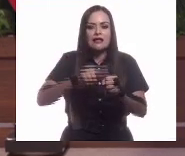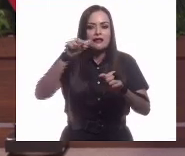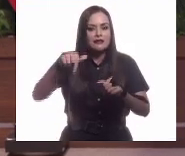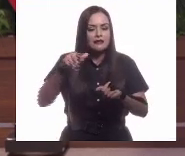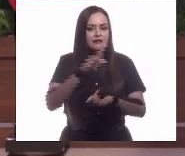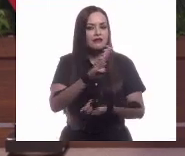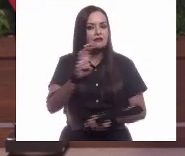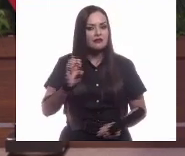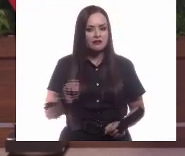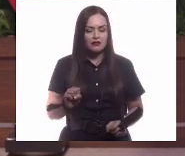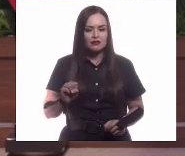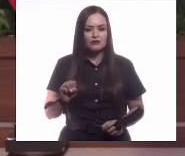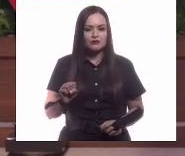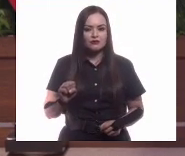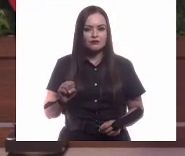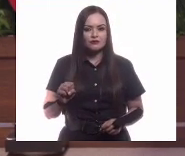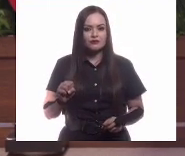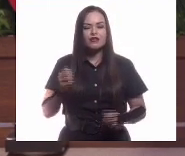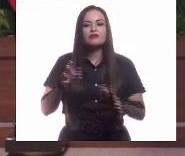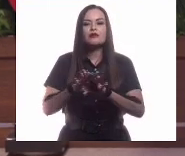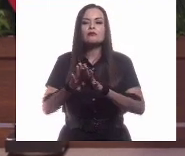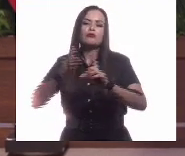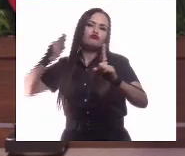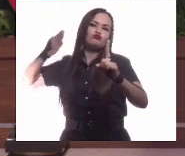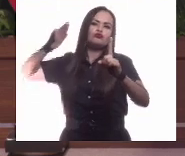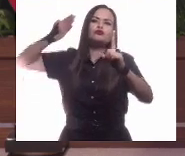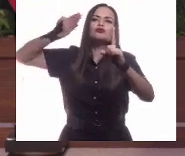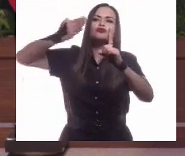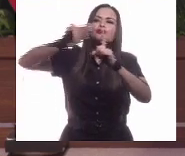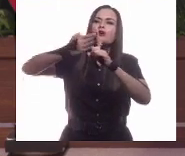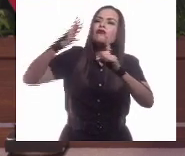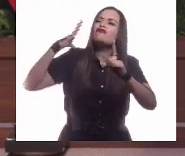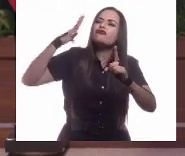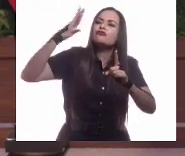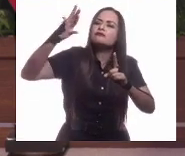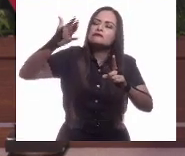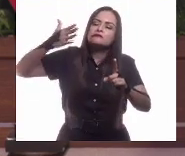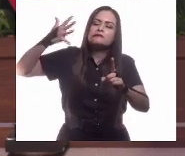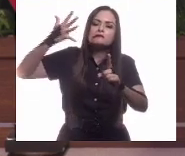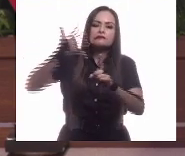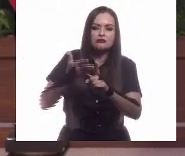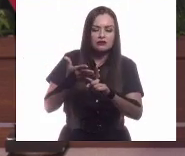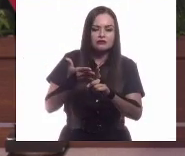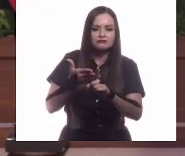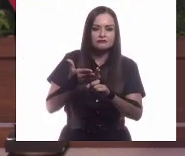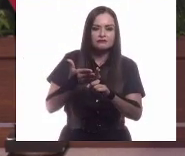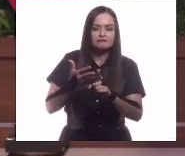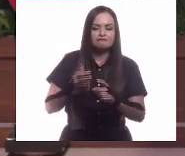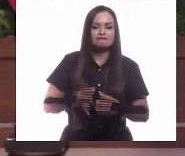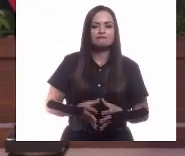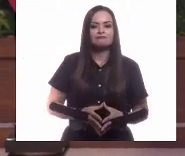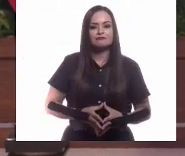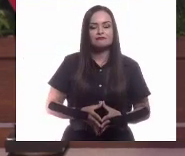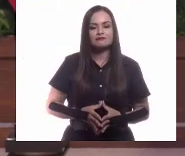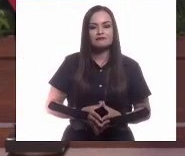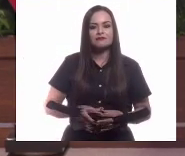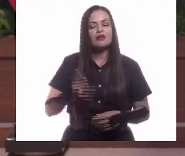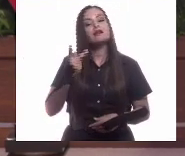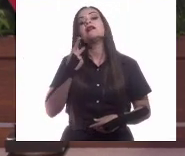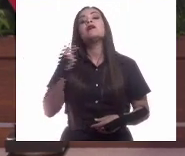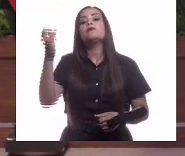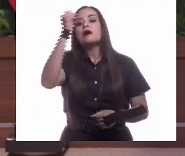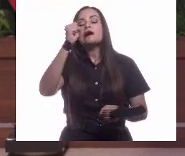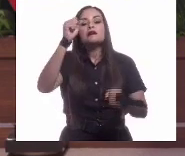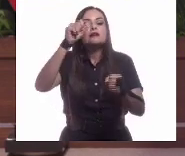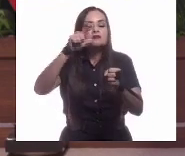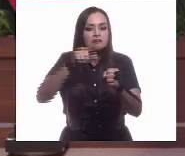Sudcalifornia es una visión de futuro que queremos cristalizar ahorita en el presente. La política social